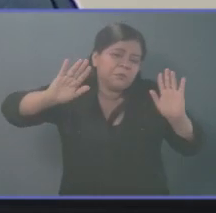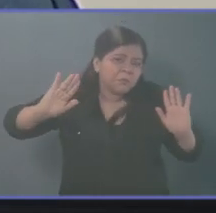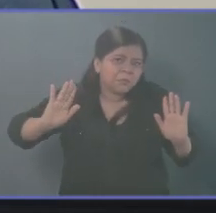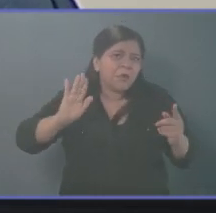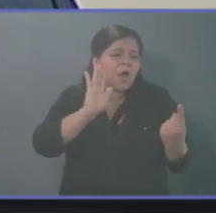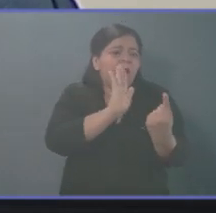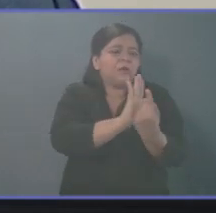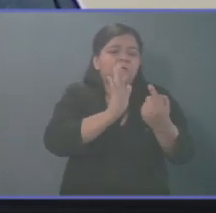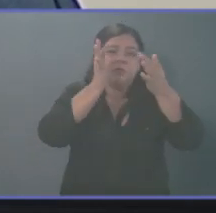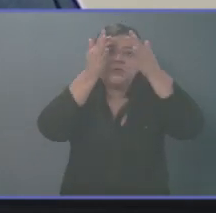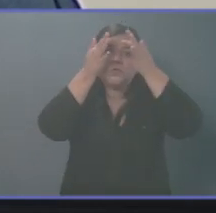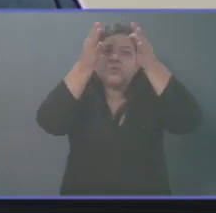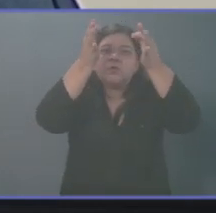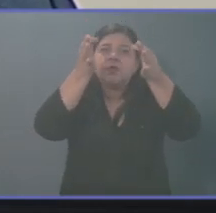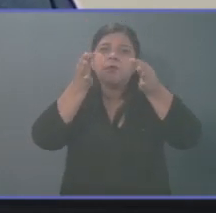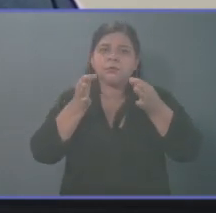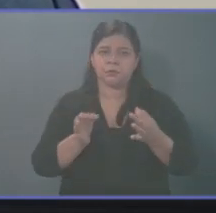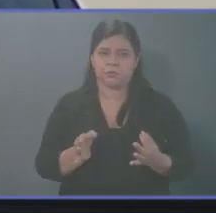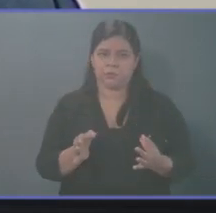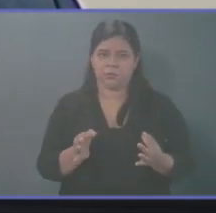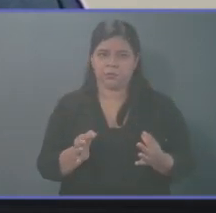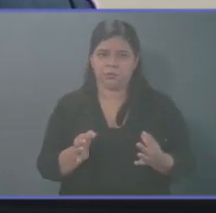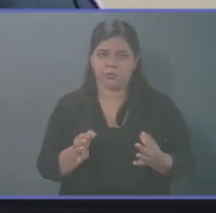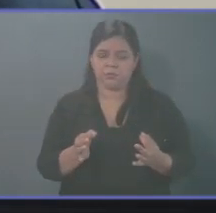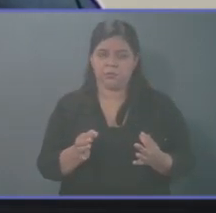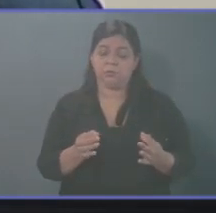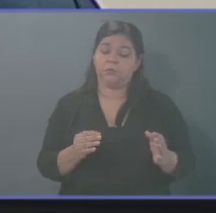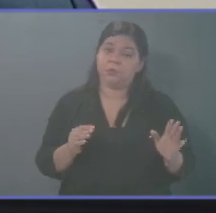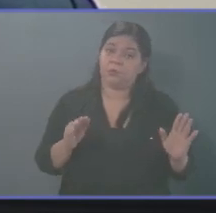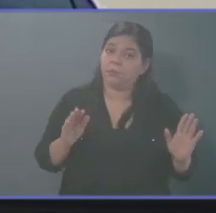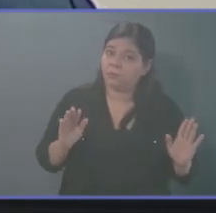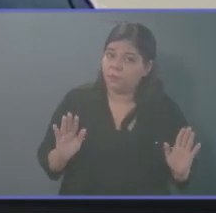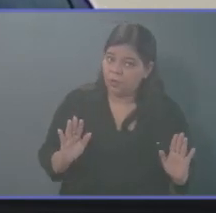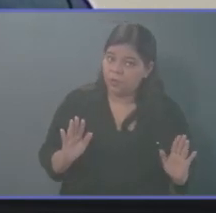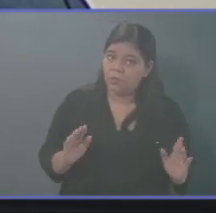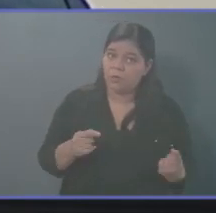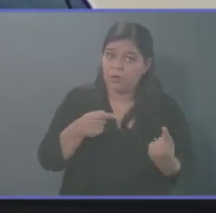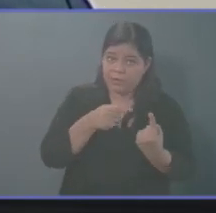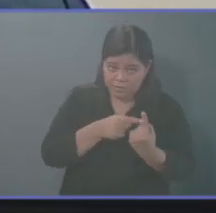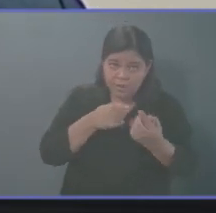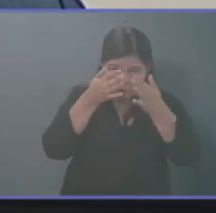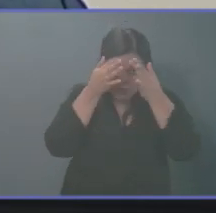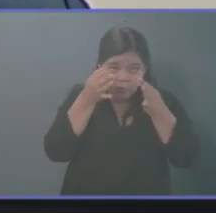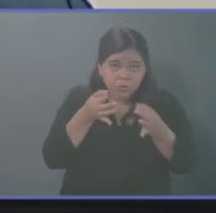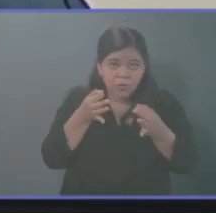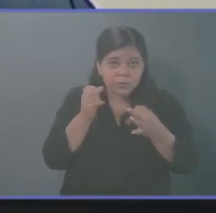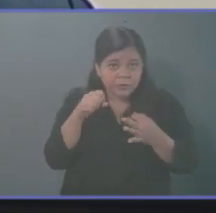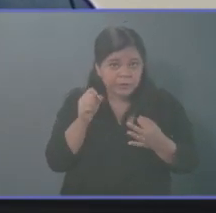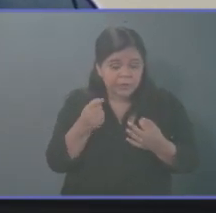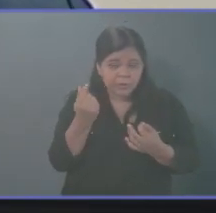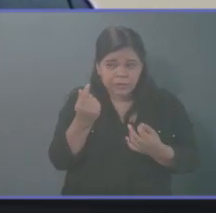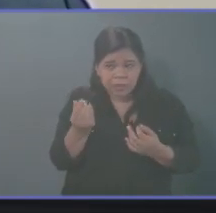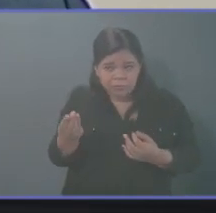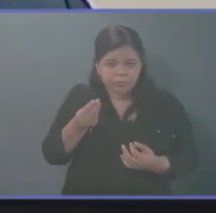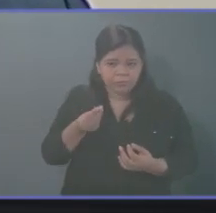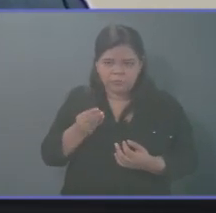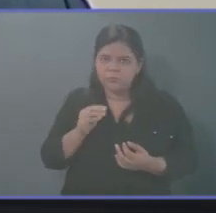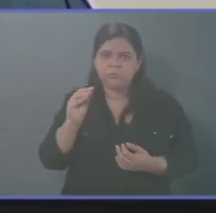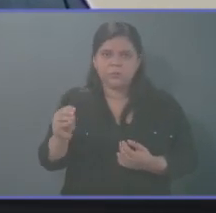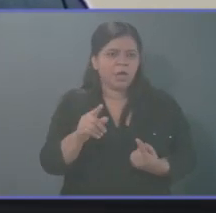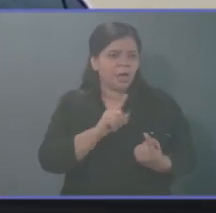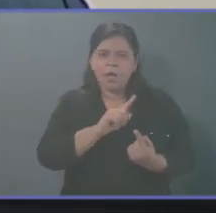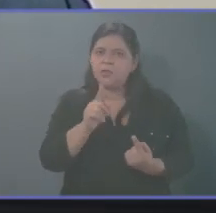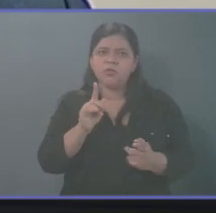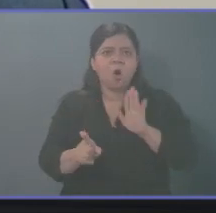o trabajadora que lo decida, pero que si decide hacer ese retorno, que no se le obligue a